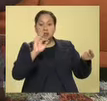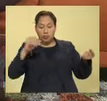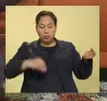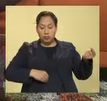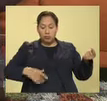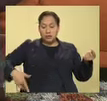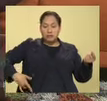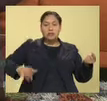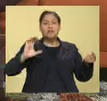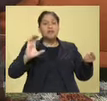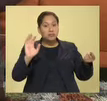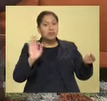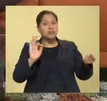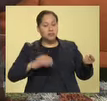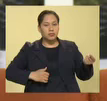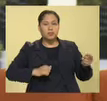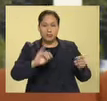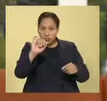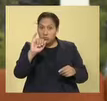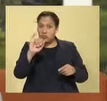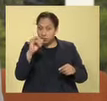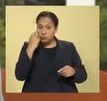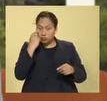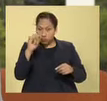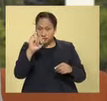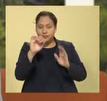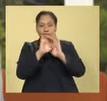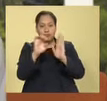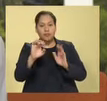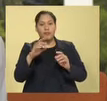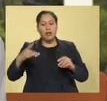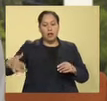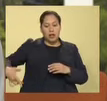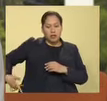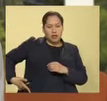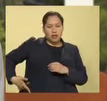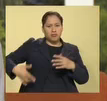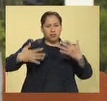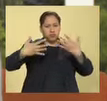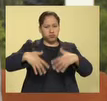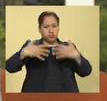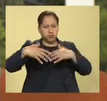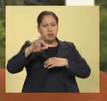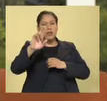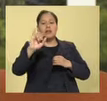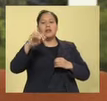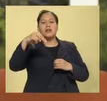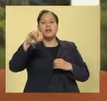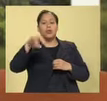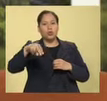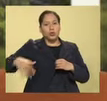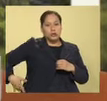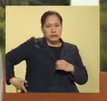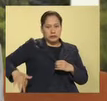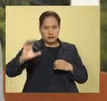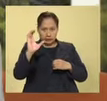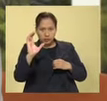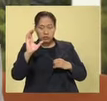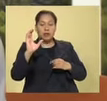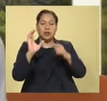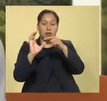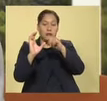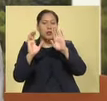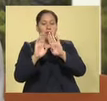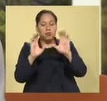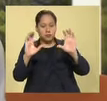okay. Los riñones son órganos que la función... Bueno, tienen muchas funciones los riñones, pero yo